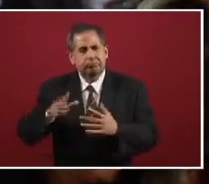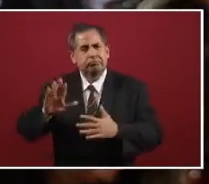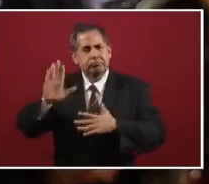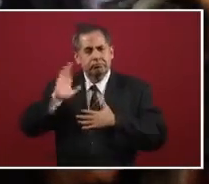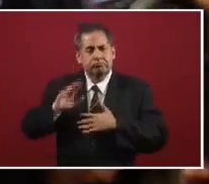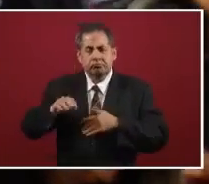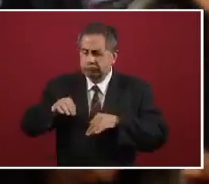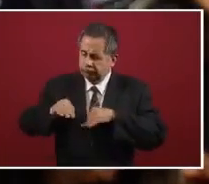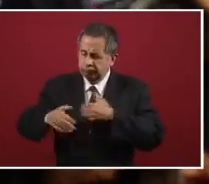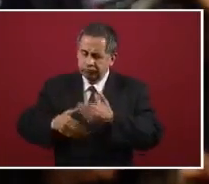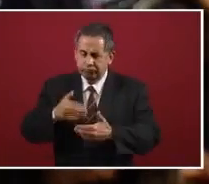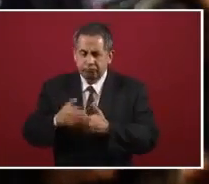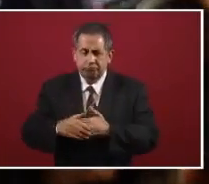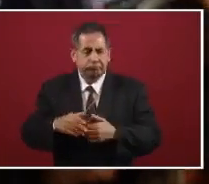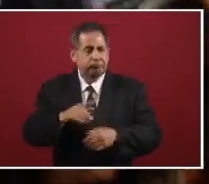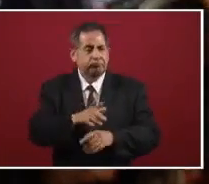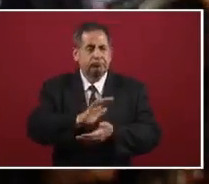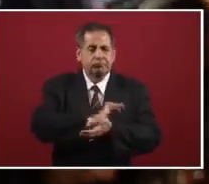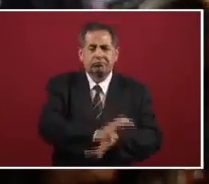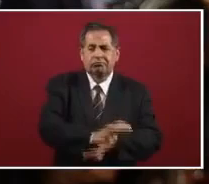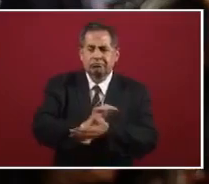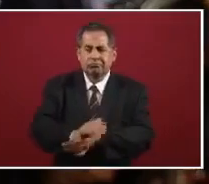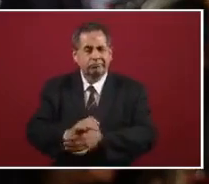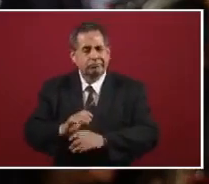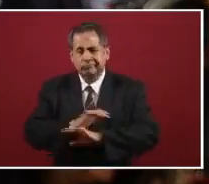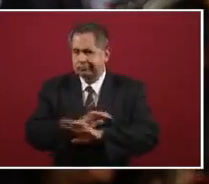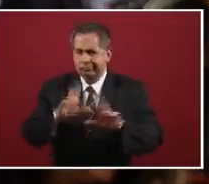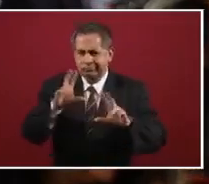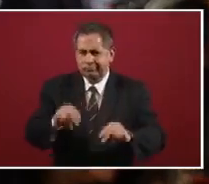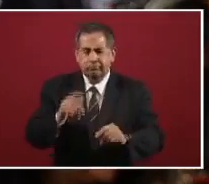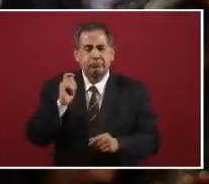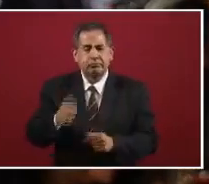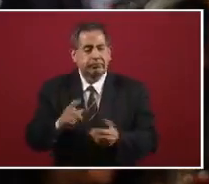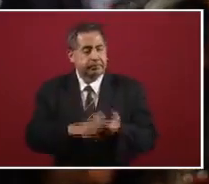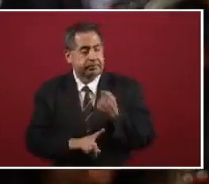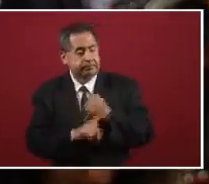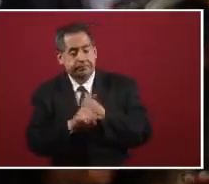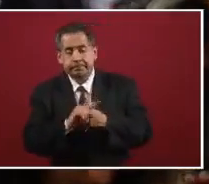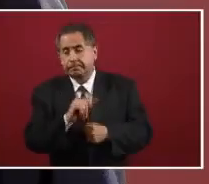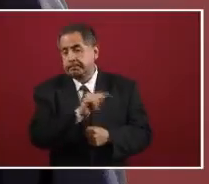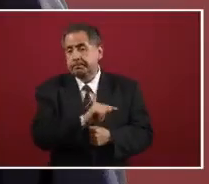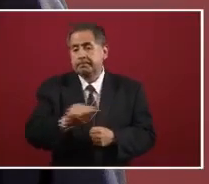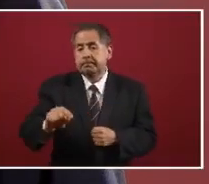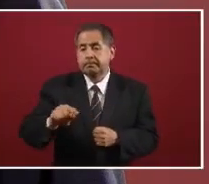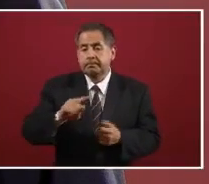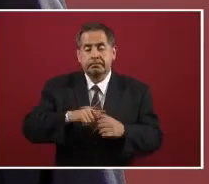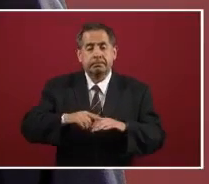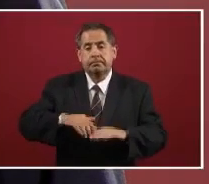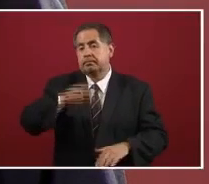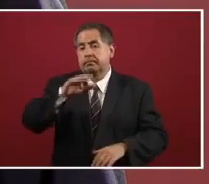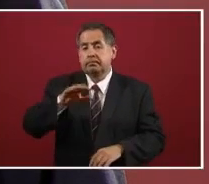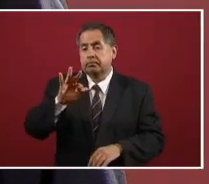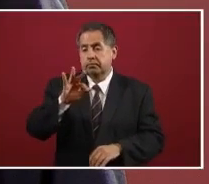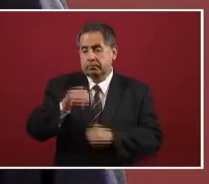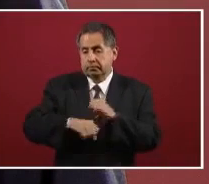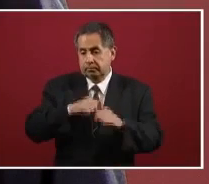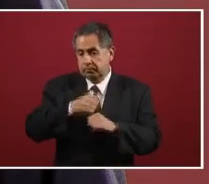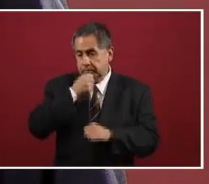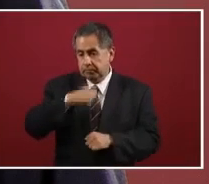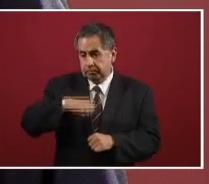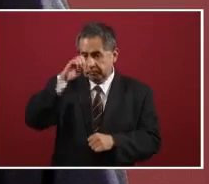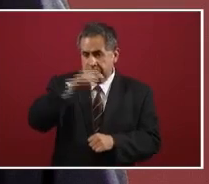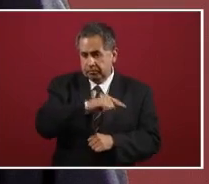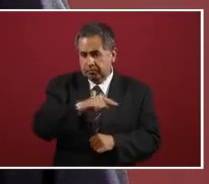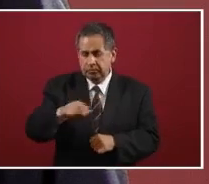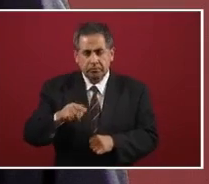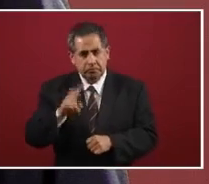trabajar para acabar con la discriminación laboral rampante que afecta a millones de mexicanos mayores de 40 años,